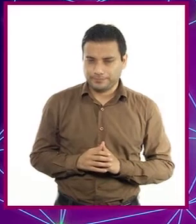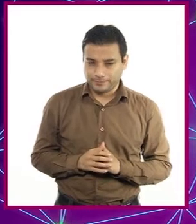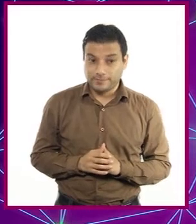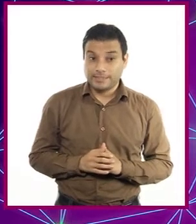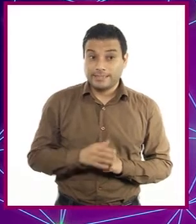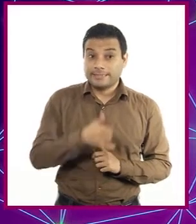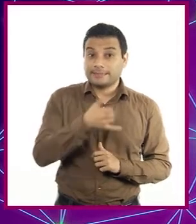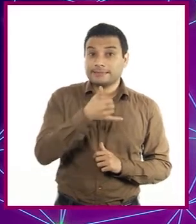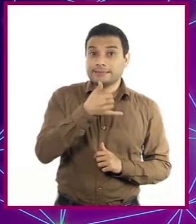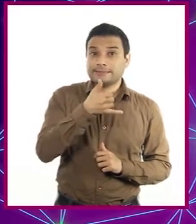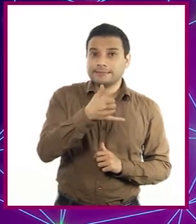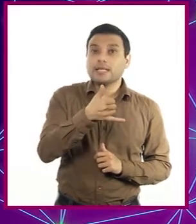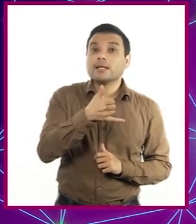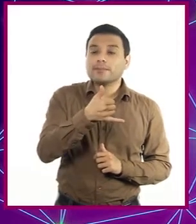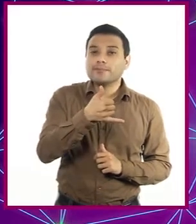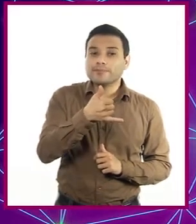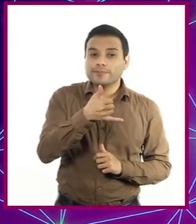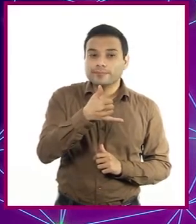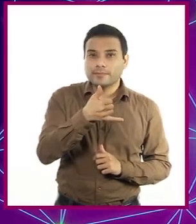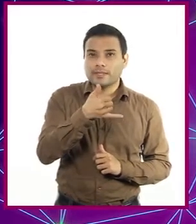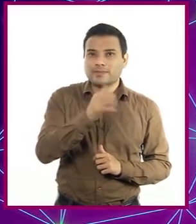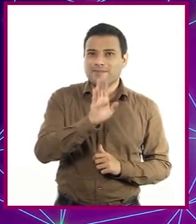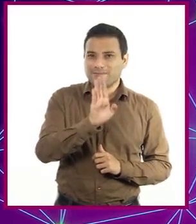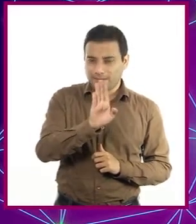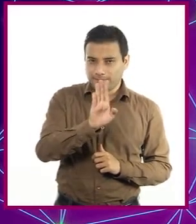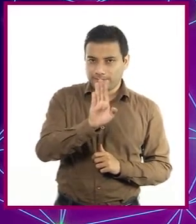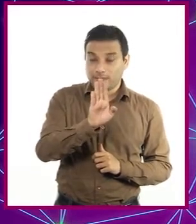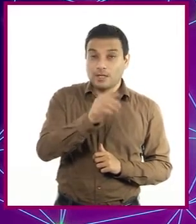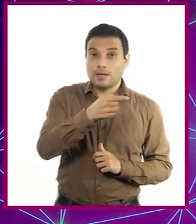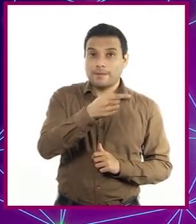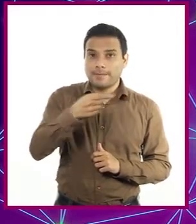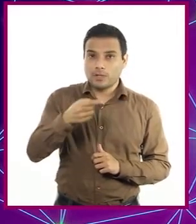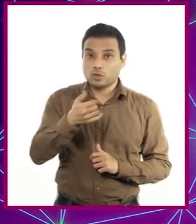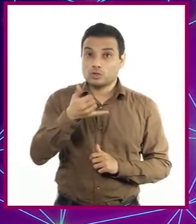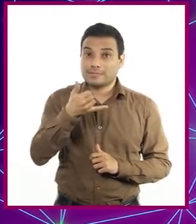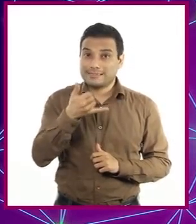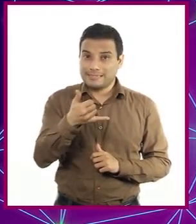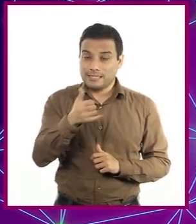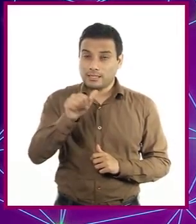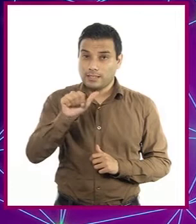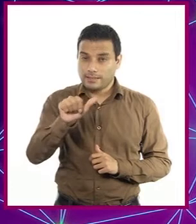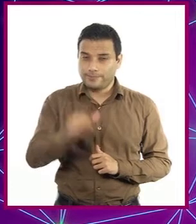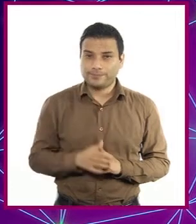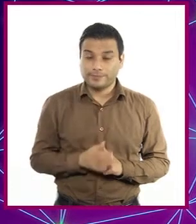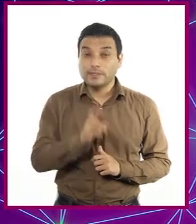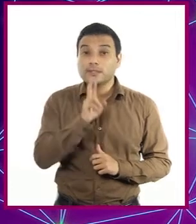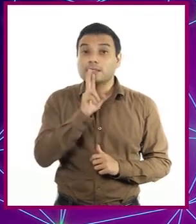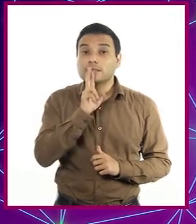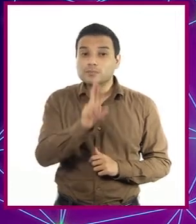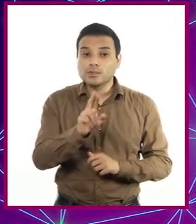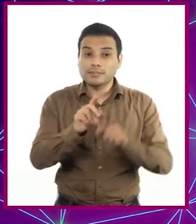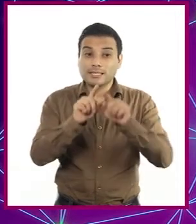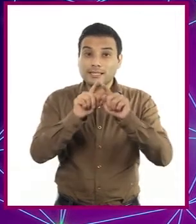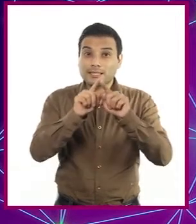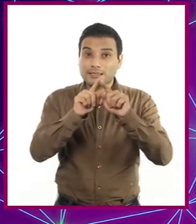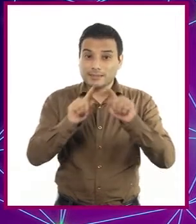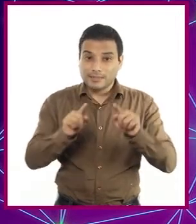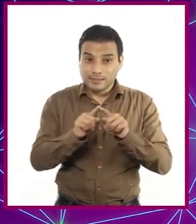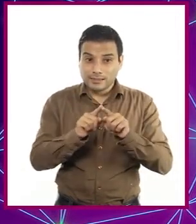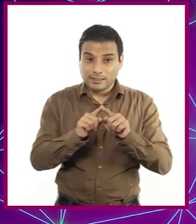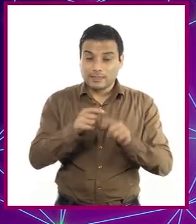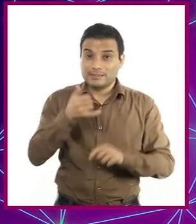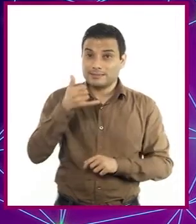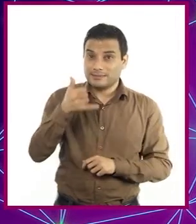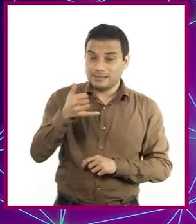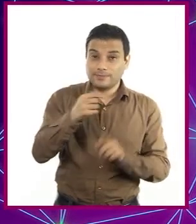y será la y de B menos la y de A, lo que resulta delta y igual a y de